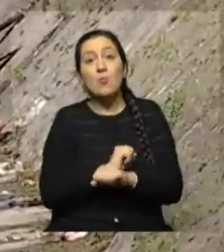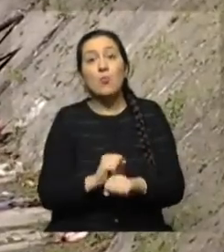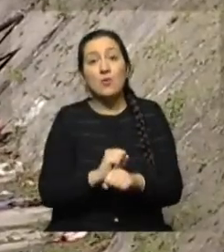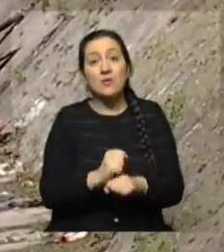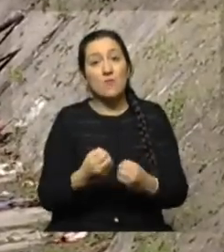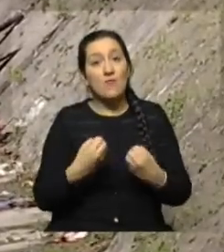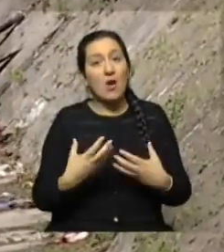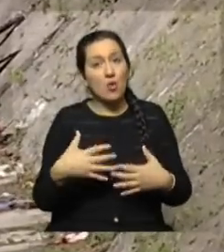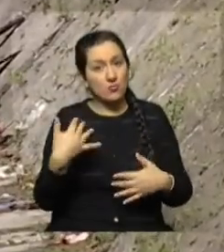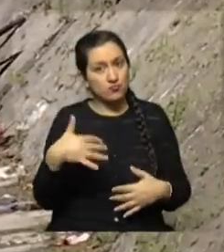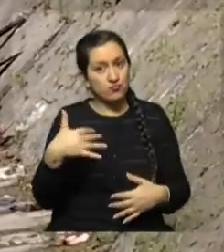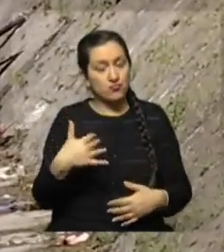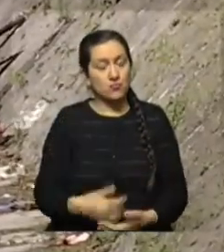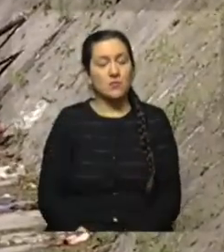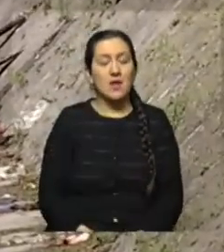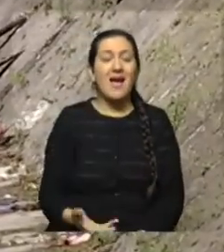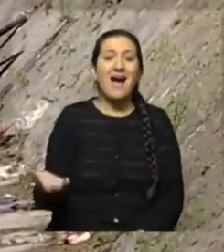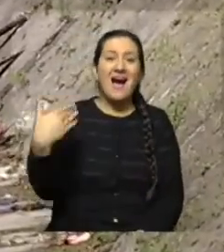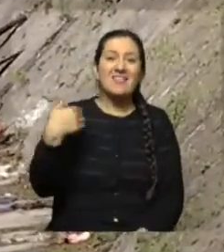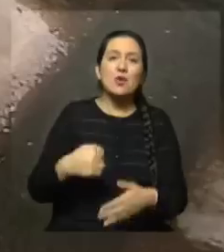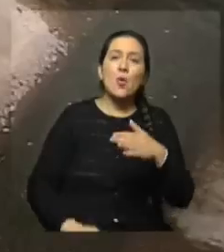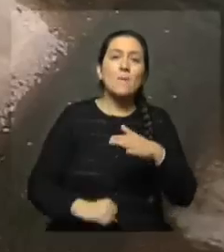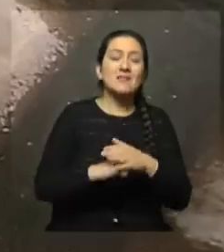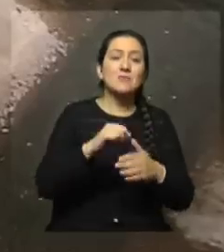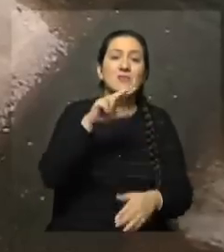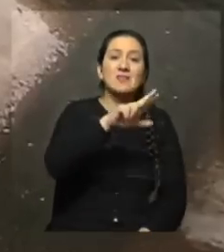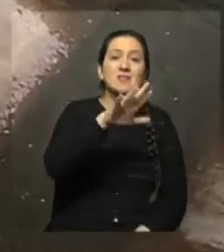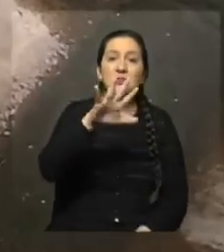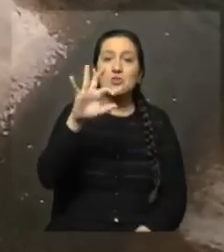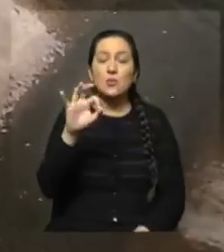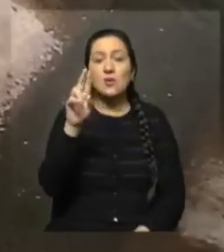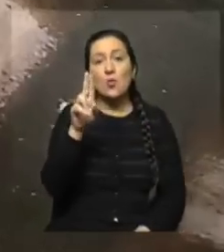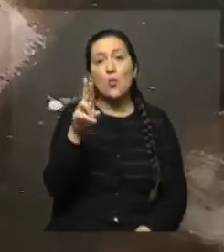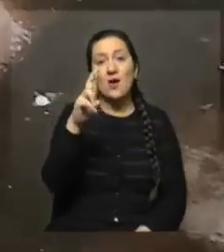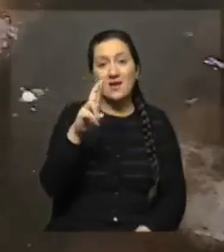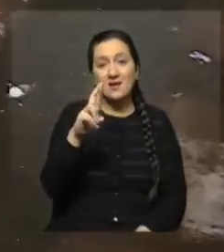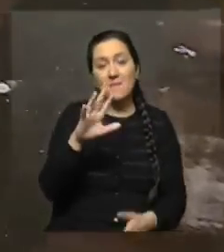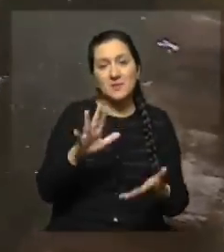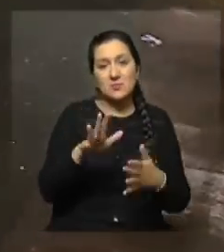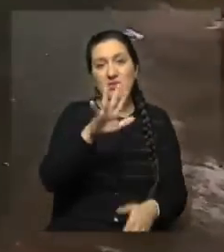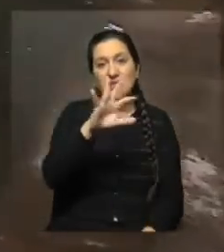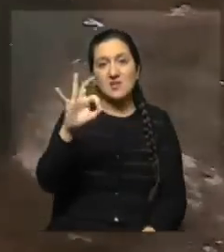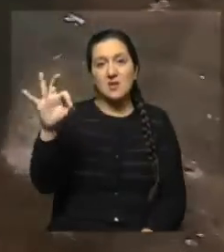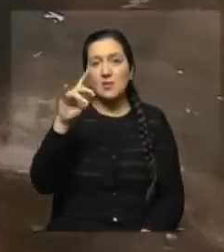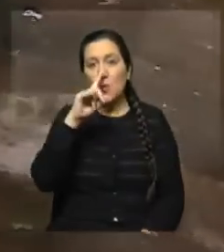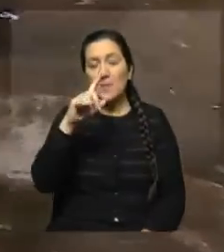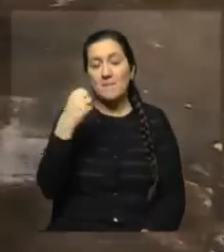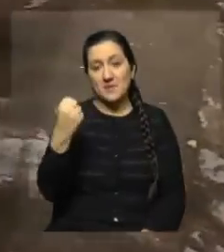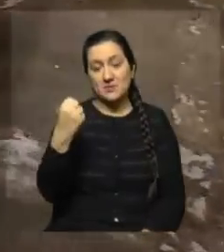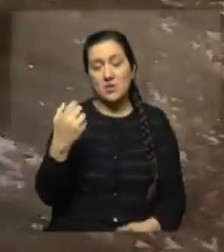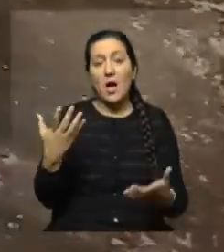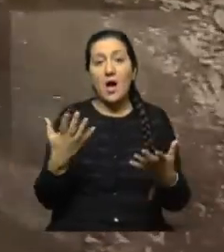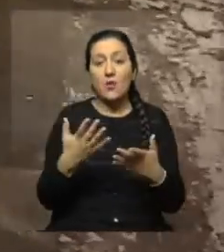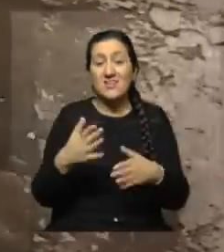por la junta departamental antes el valor máximo era de 350 unidades reajustables unos 500 mil pesos cifra que desde ahora pasó